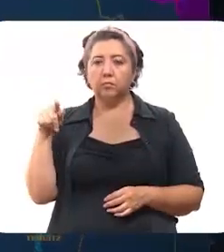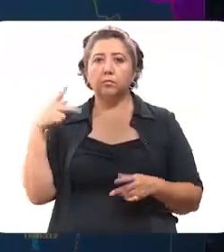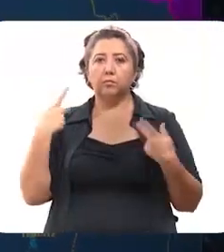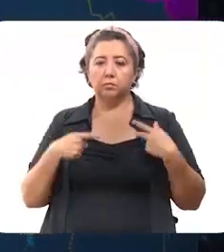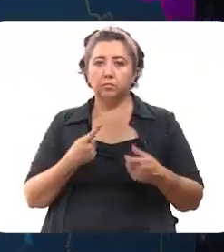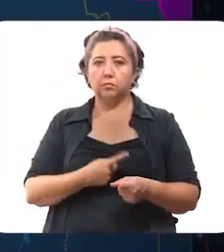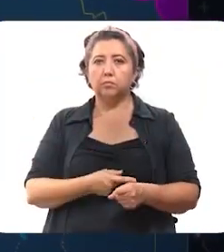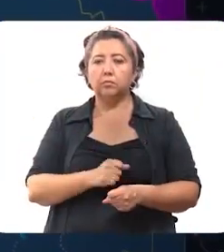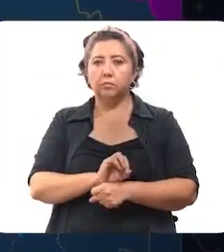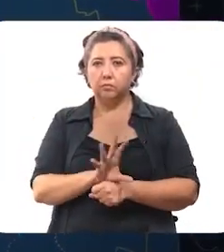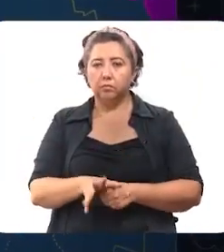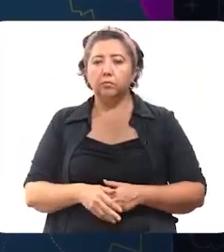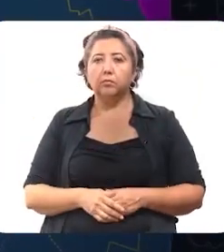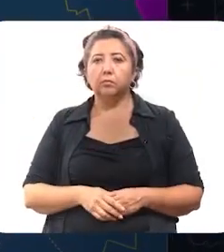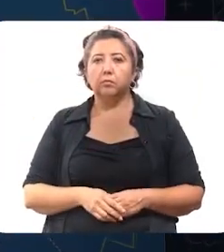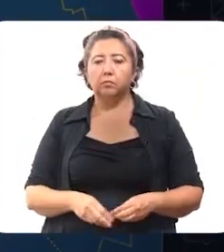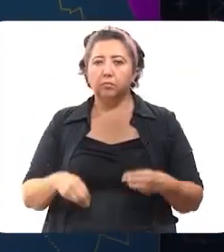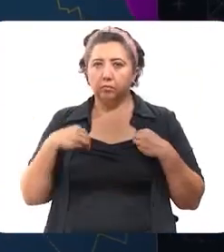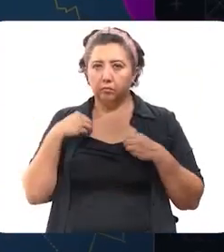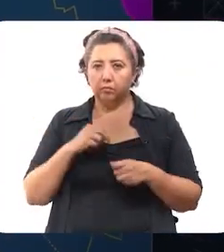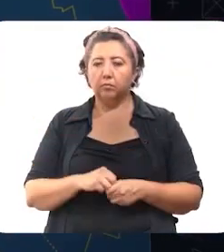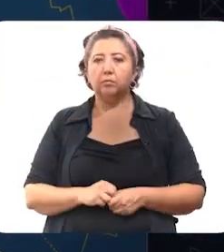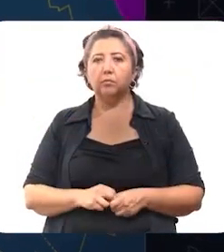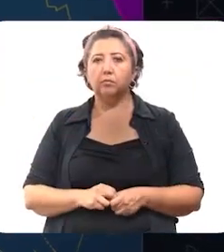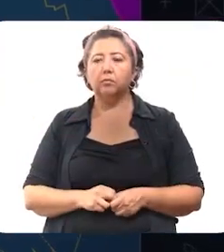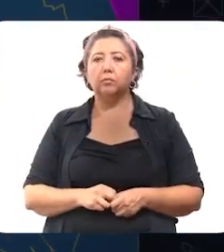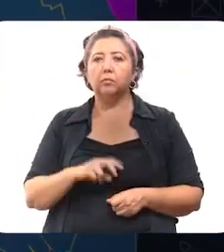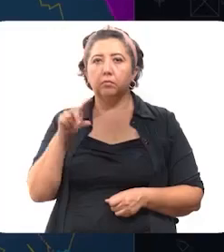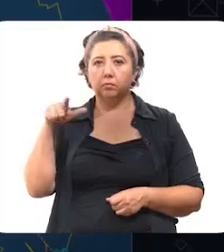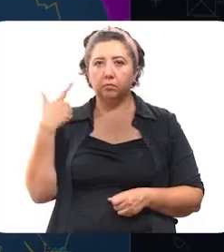47.170 personas contagiadas de coronavirus, que viven en